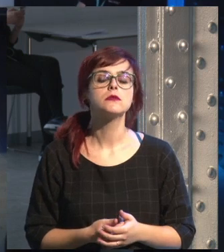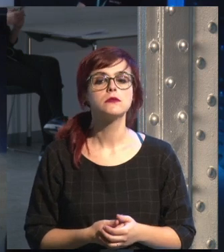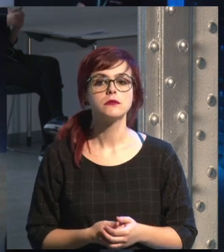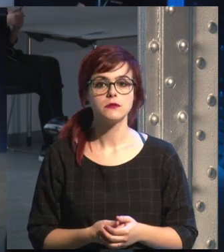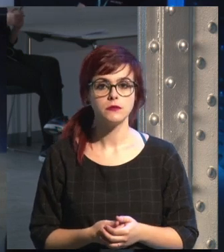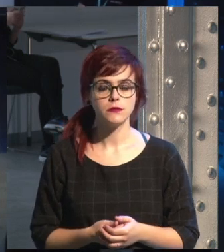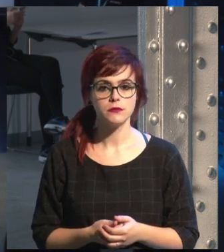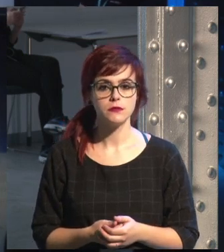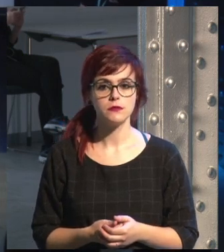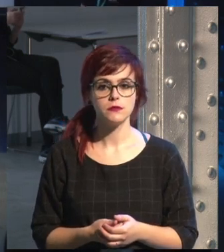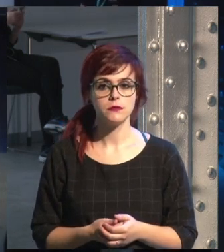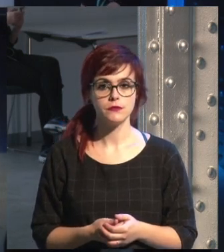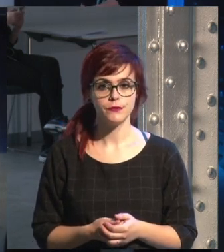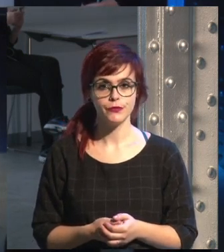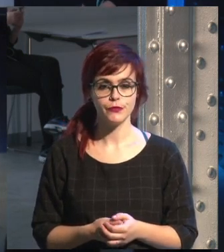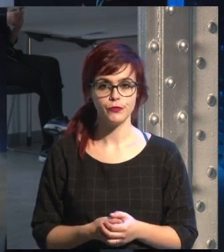¿quiere salir?